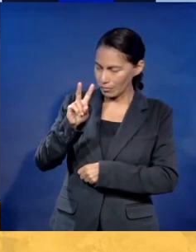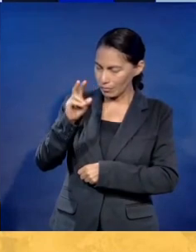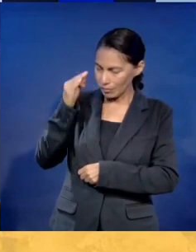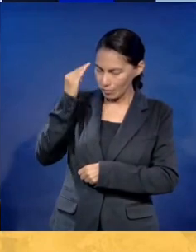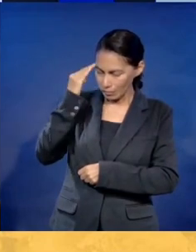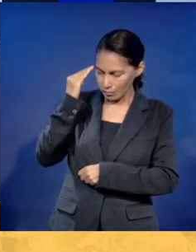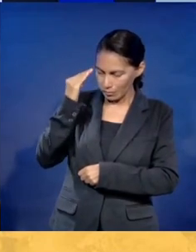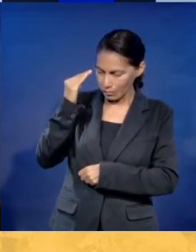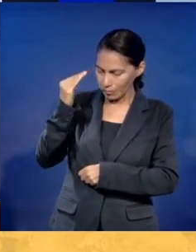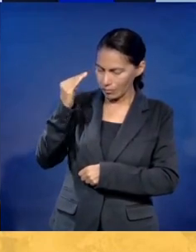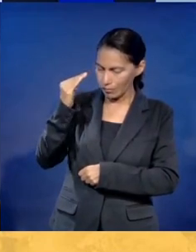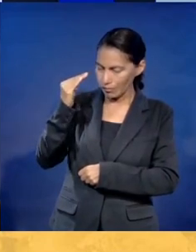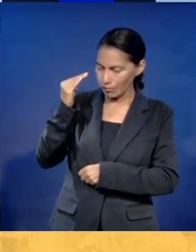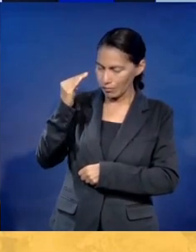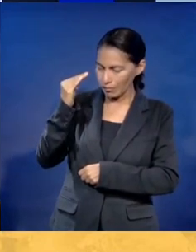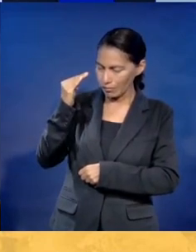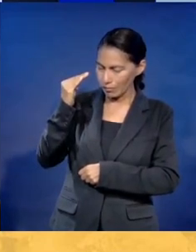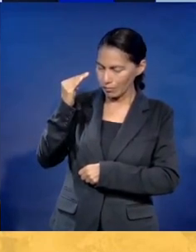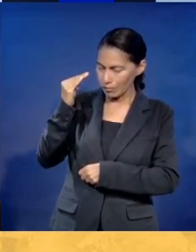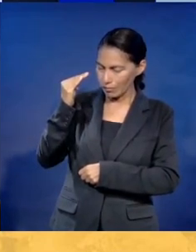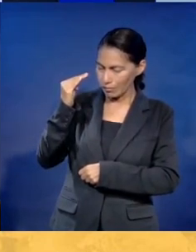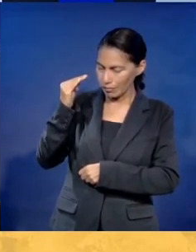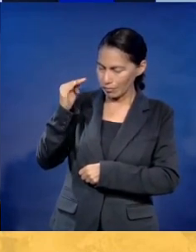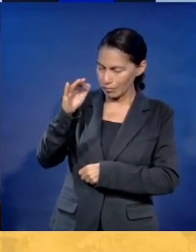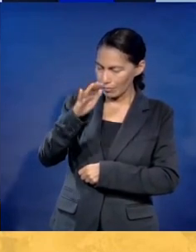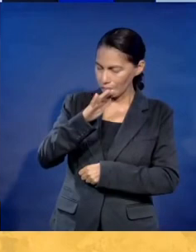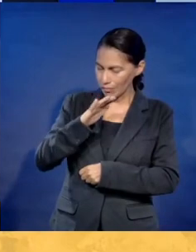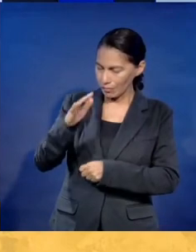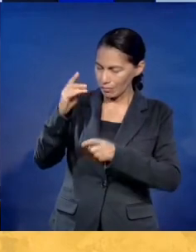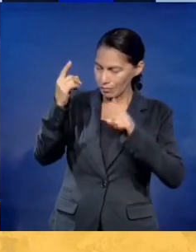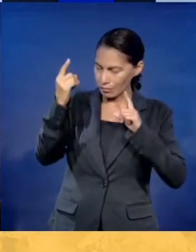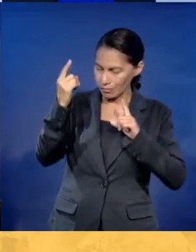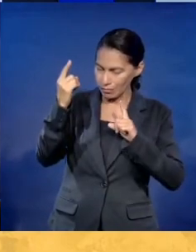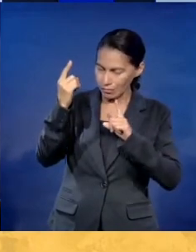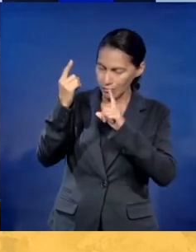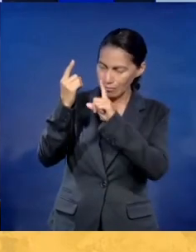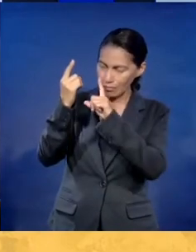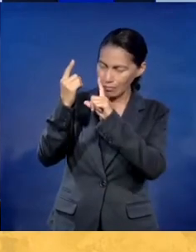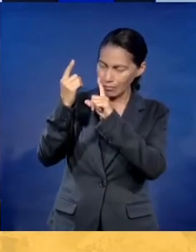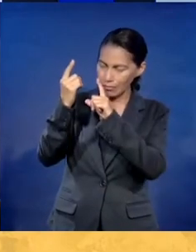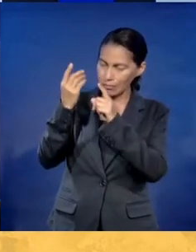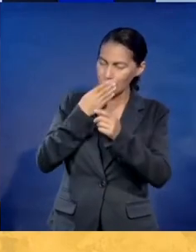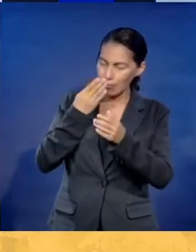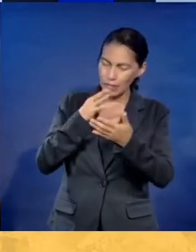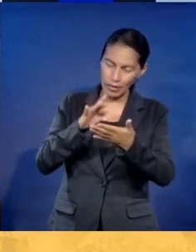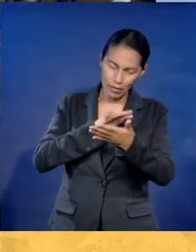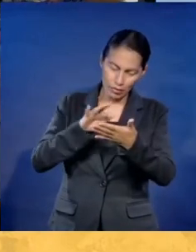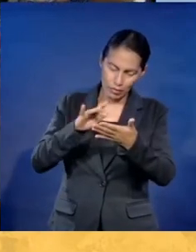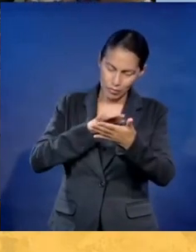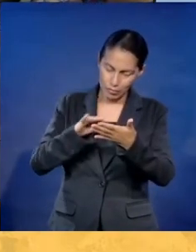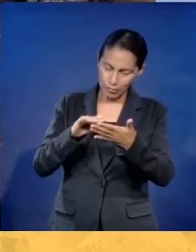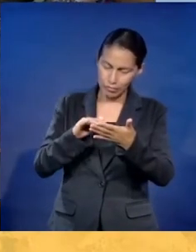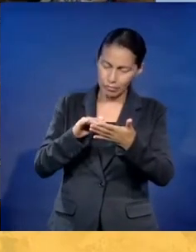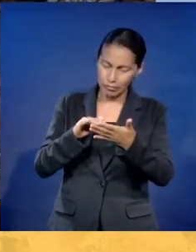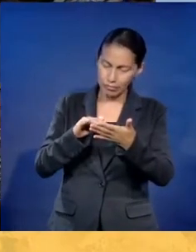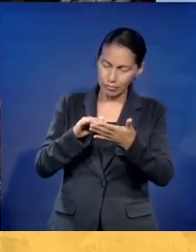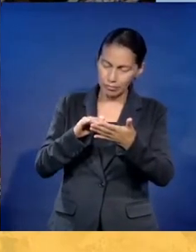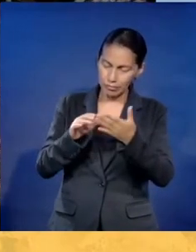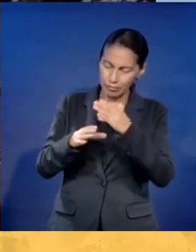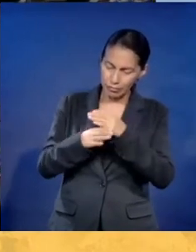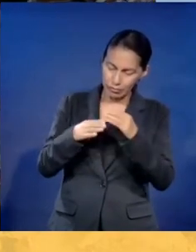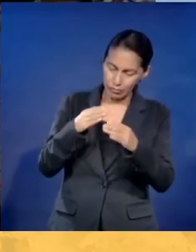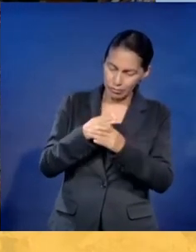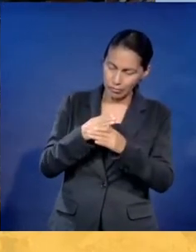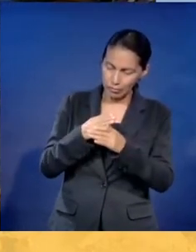estar frente a ti y a tu palabra hay muchas cosas que hacer hoy muchas cosas que